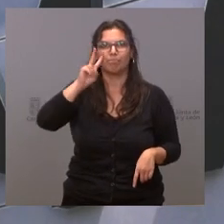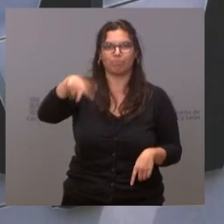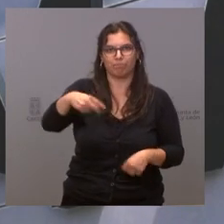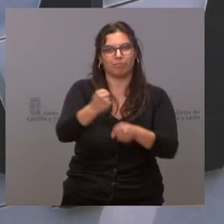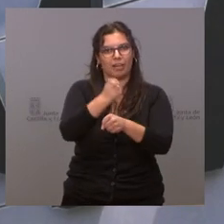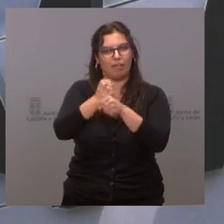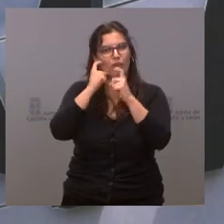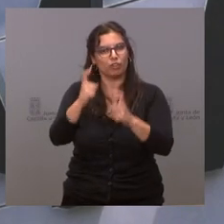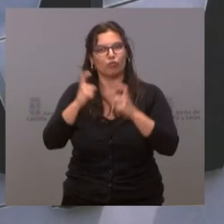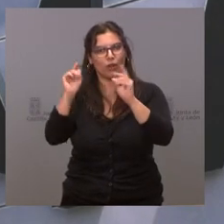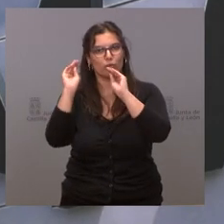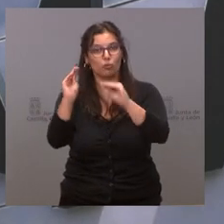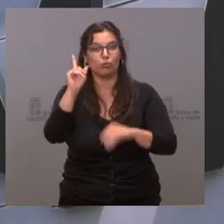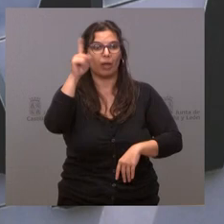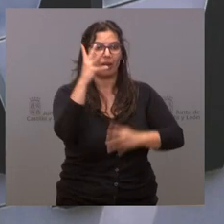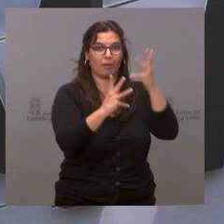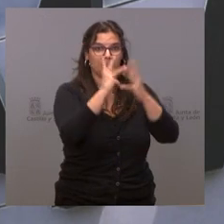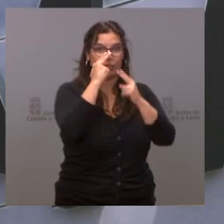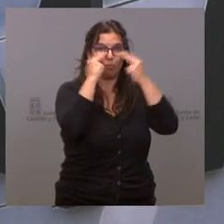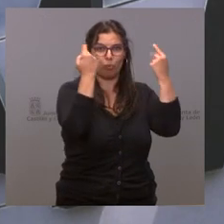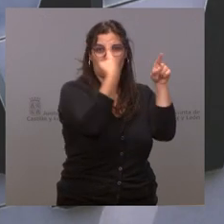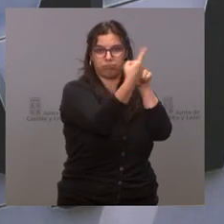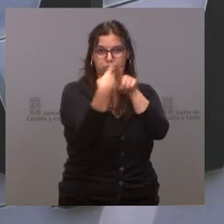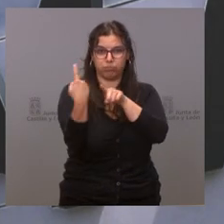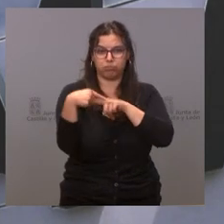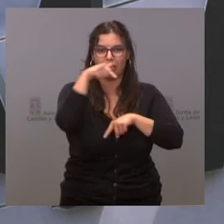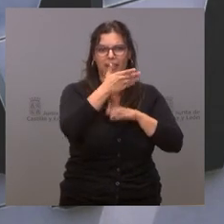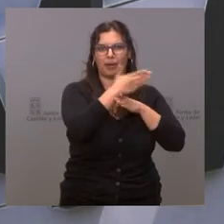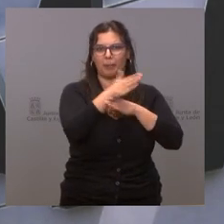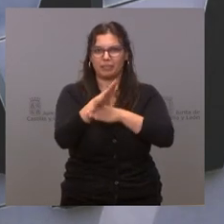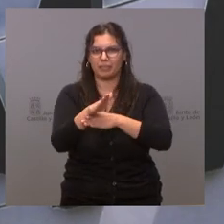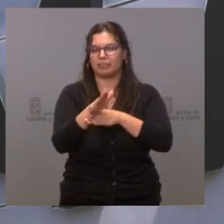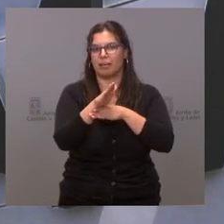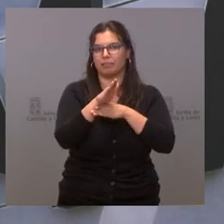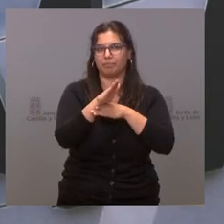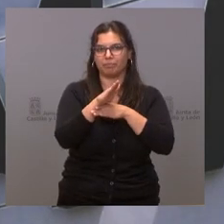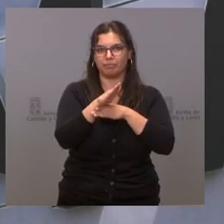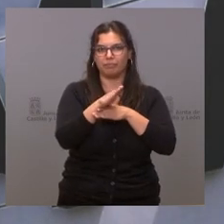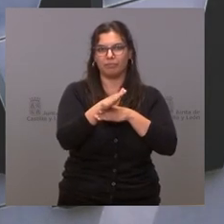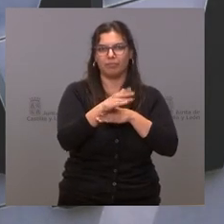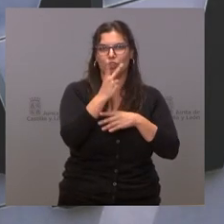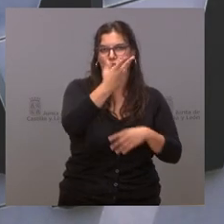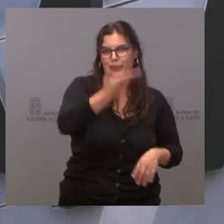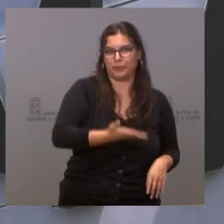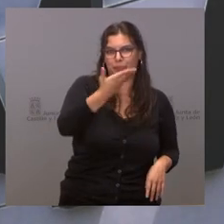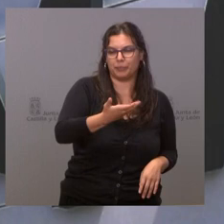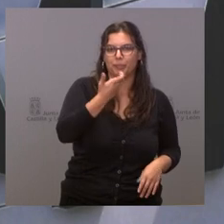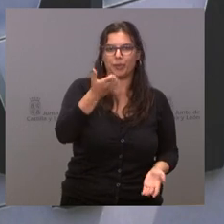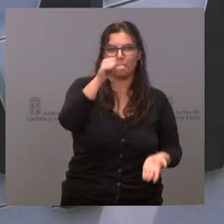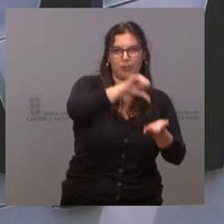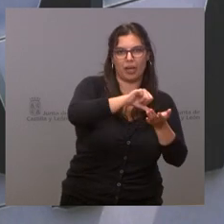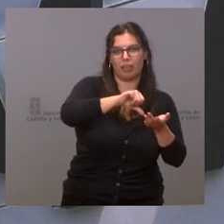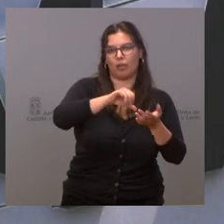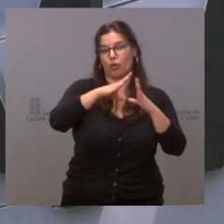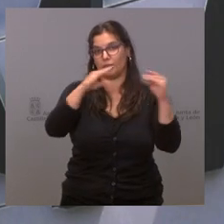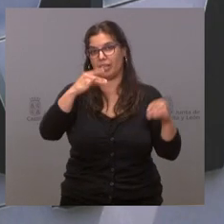os vuestro esfuerzo las administraciones aquí están representadas dos de ellas muy importantes la ciudad y la